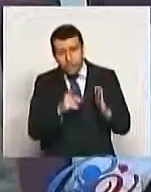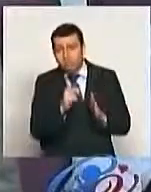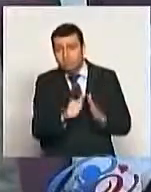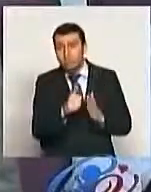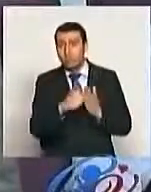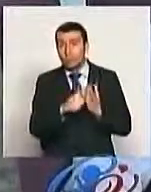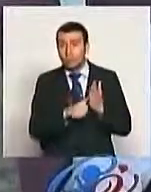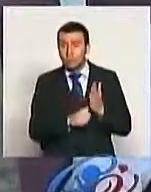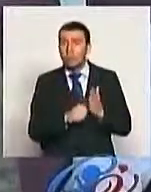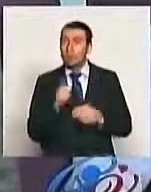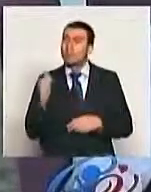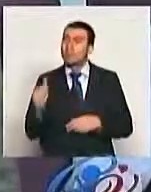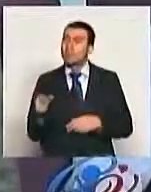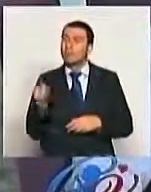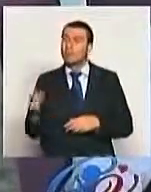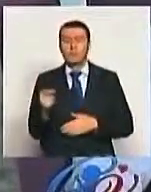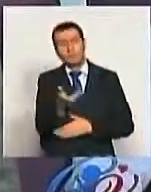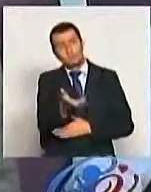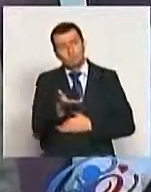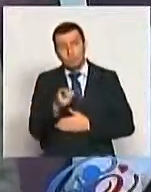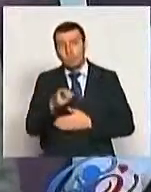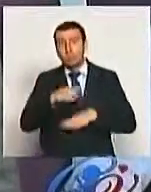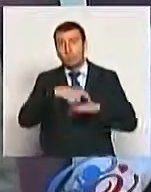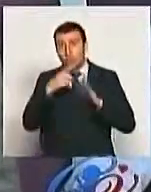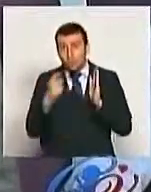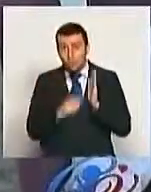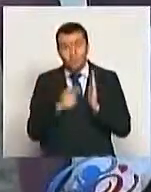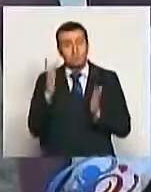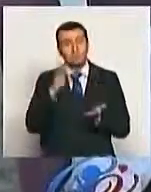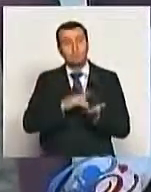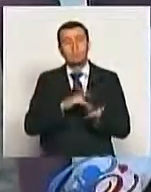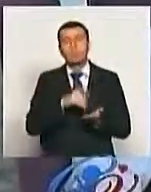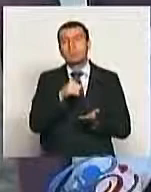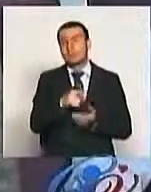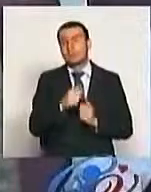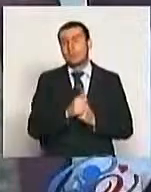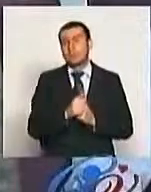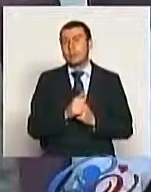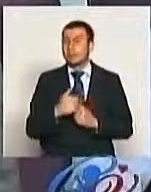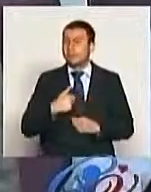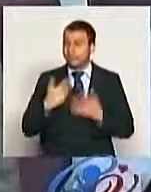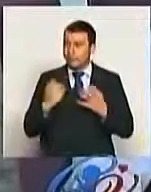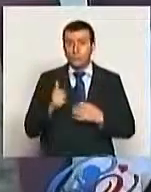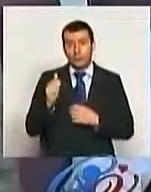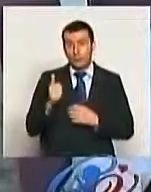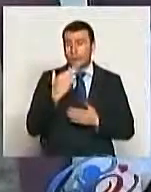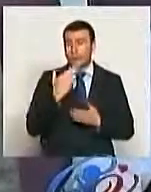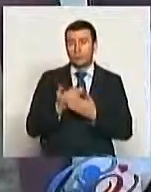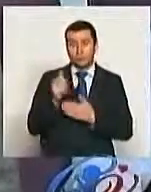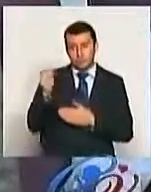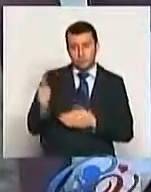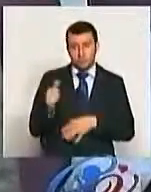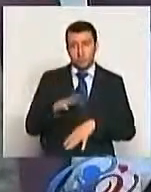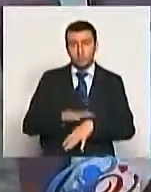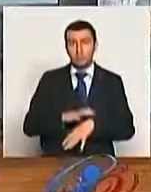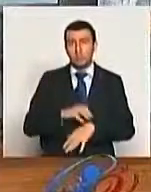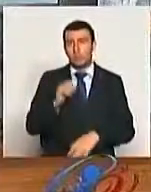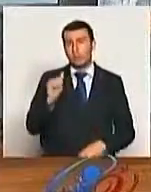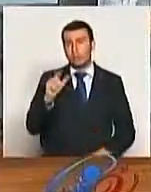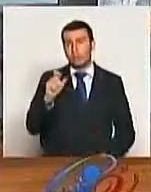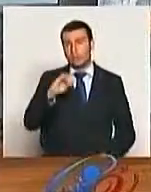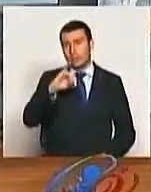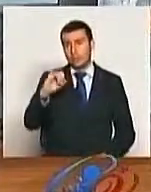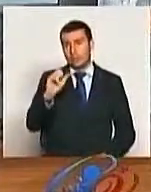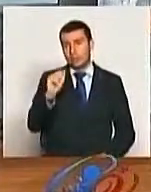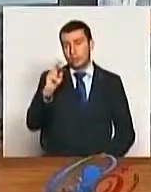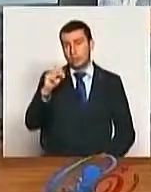que exijan que el examen sea completo, además de la citología. Yo quiero agradecerle al doctor Alejandro Mejía por el apoyo que nos ha